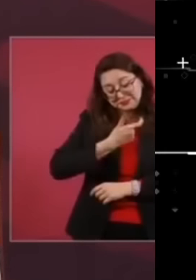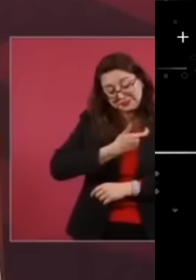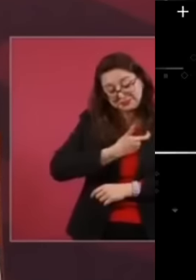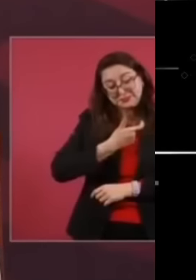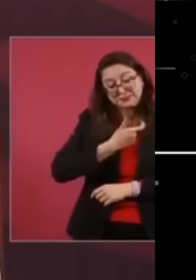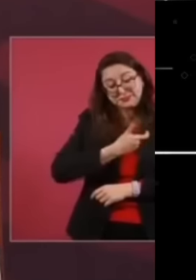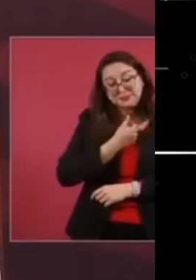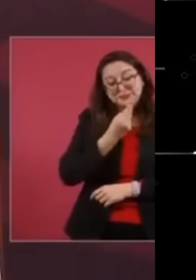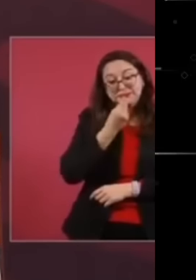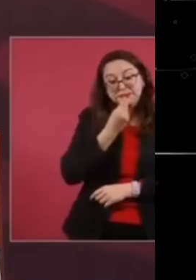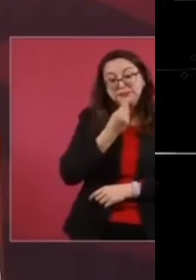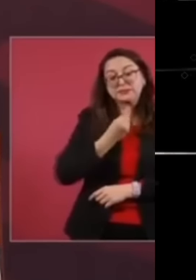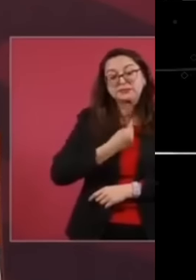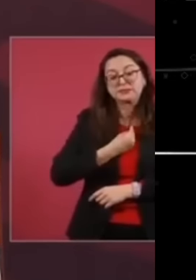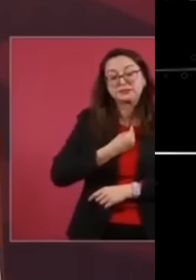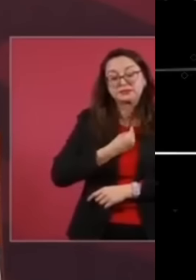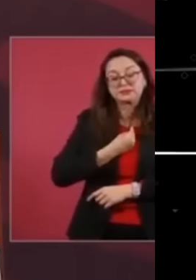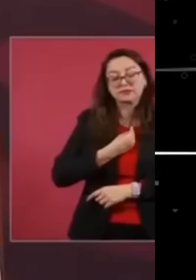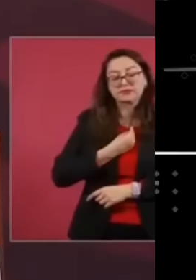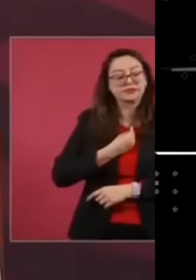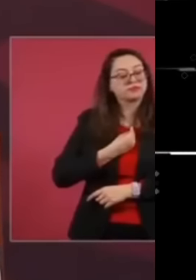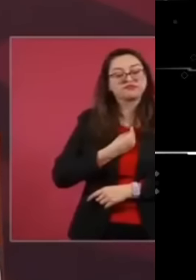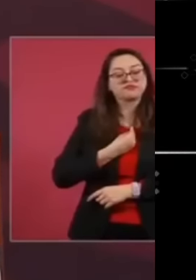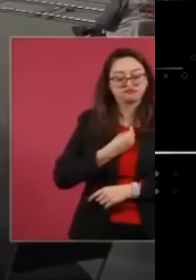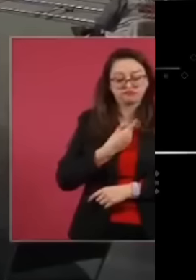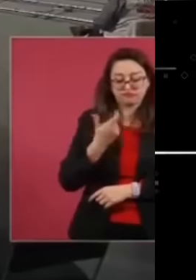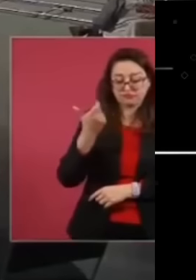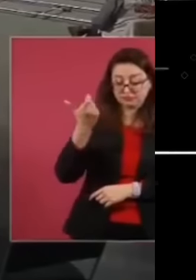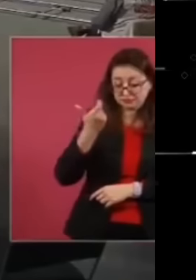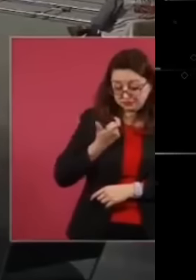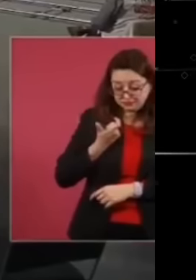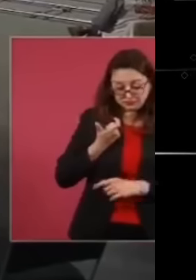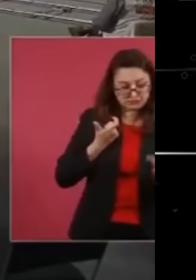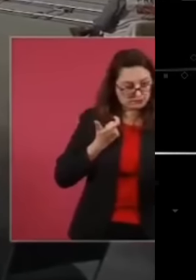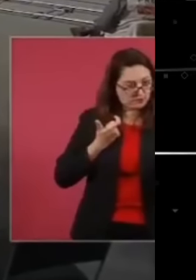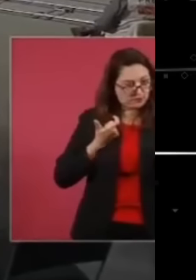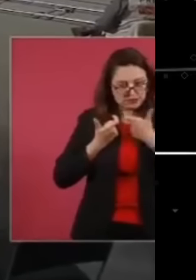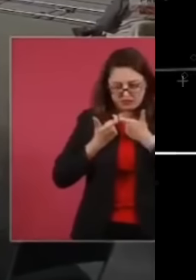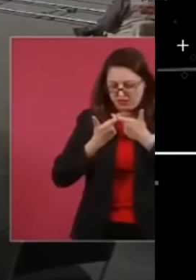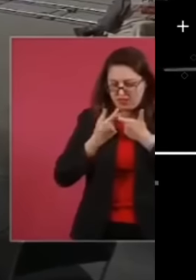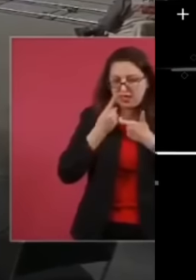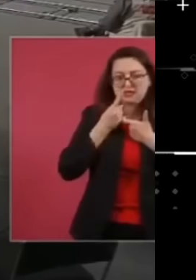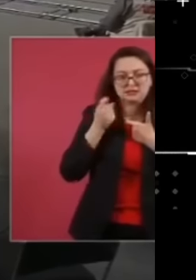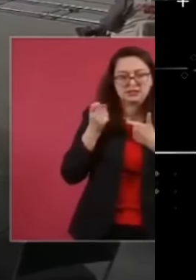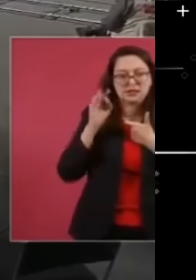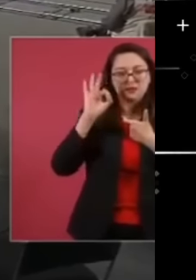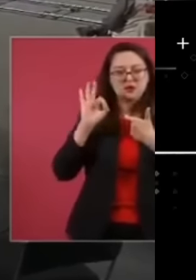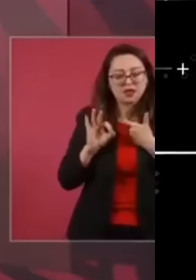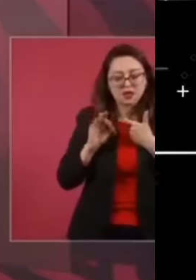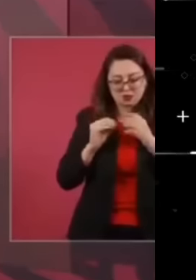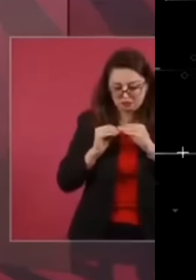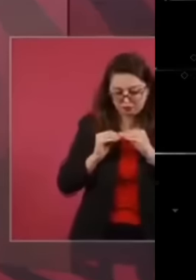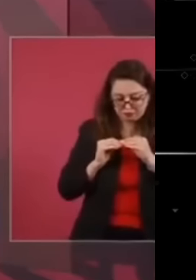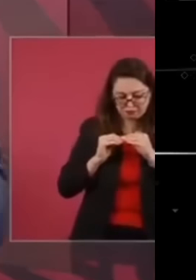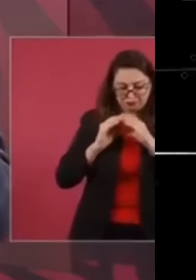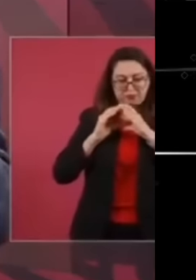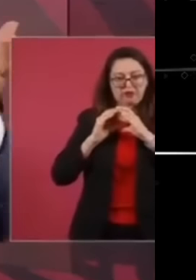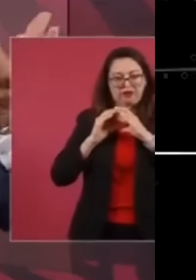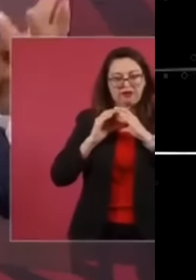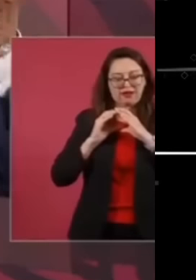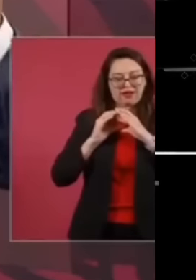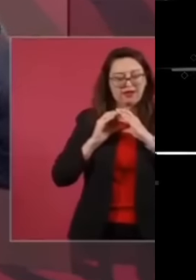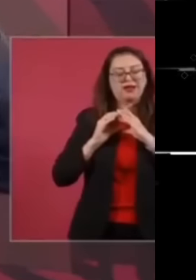recortadas van a ser compensados con este fondo y este fondo va a